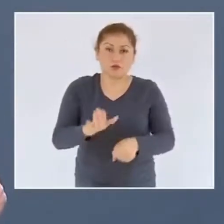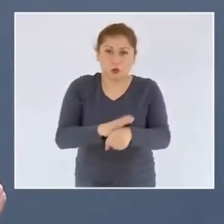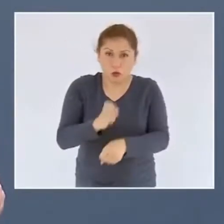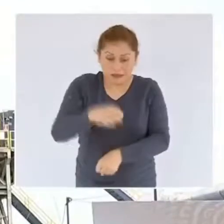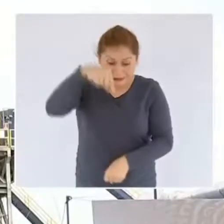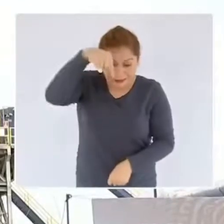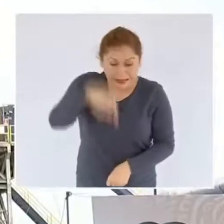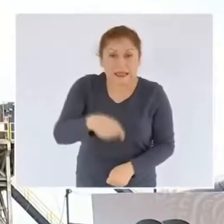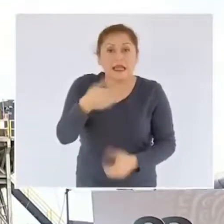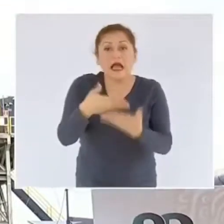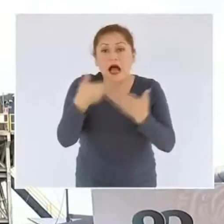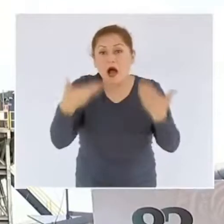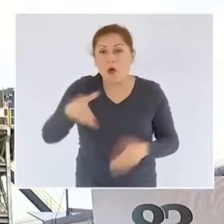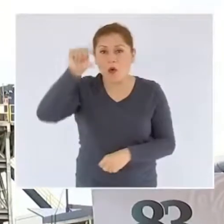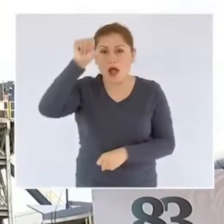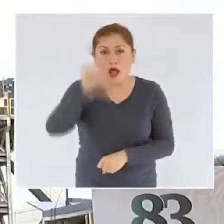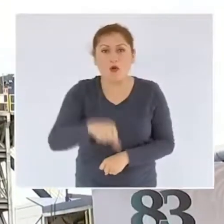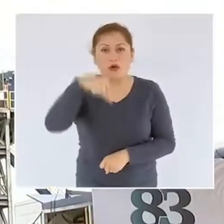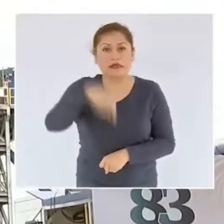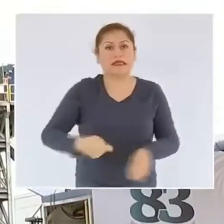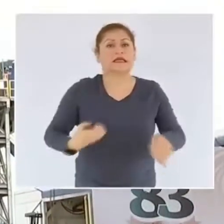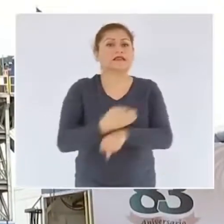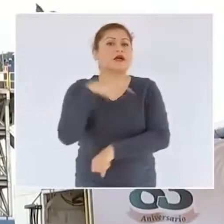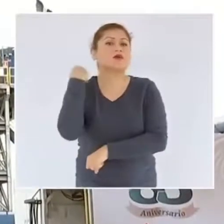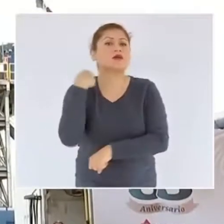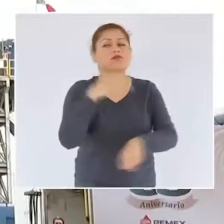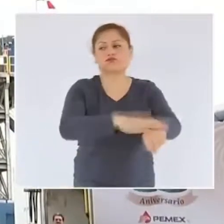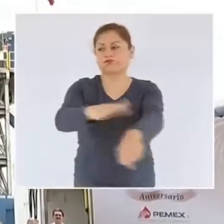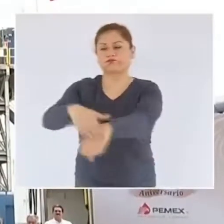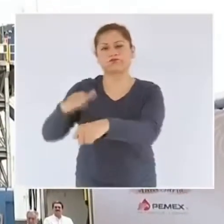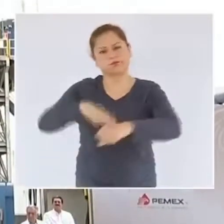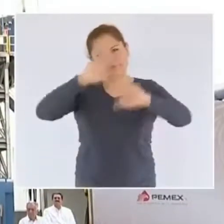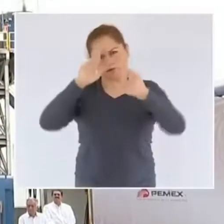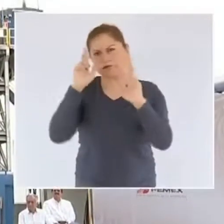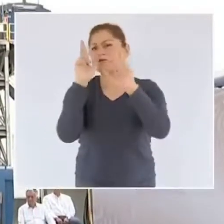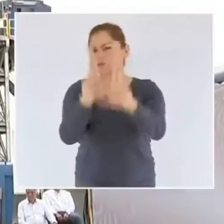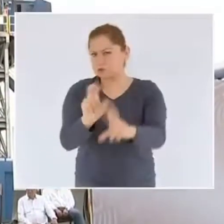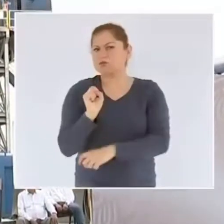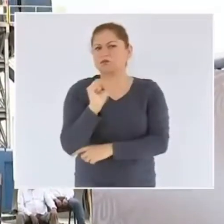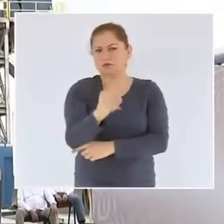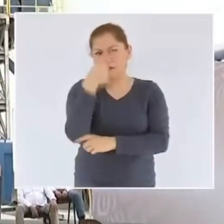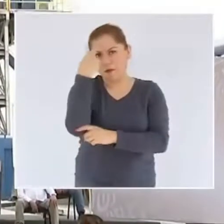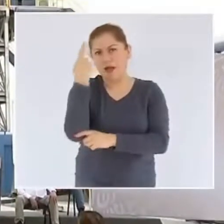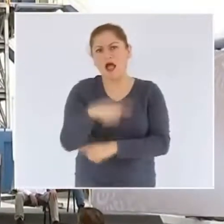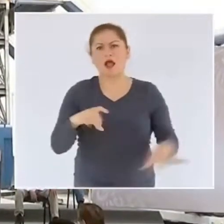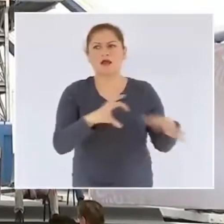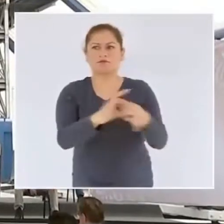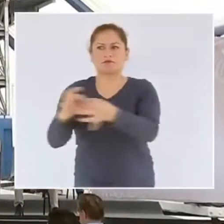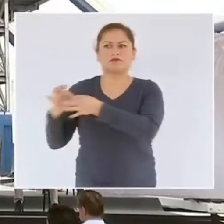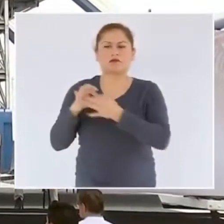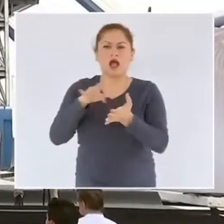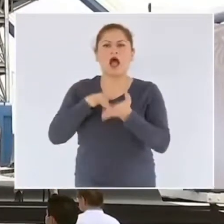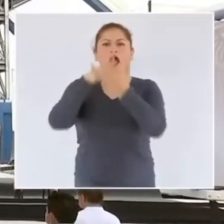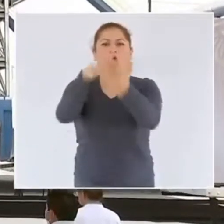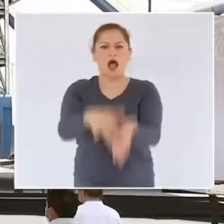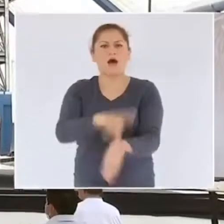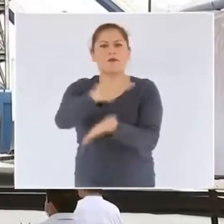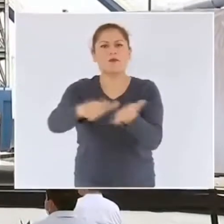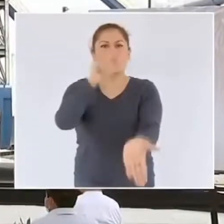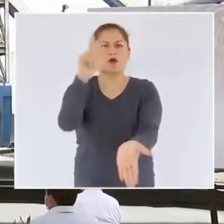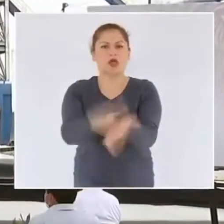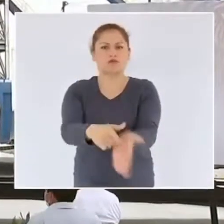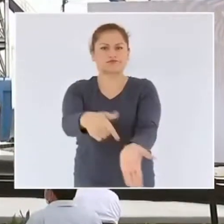Tabasco, hacemos un respetuoso llamado a cerrar filas para apoyar con todo la política energética del gobierno que usted